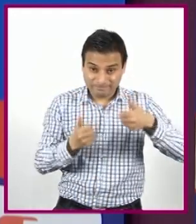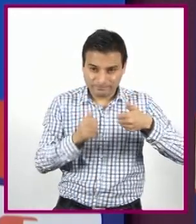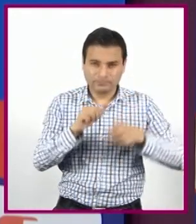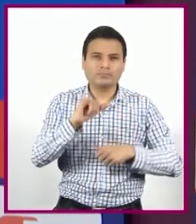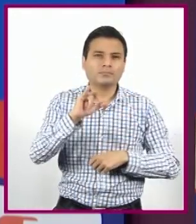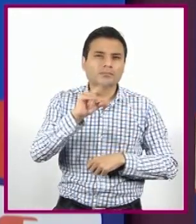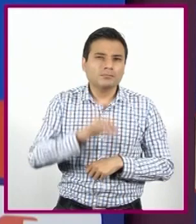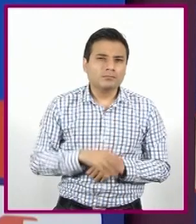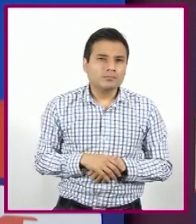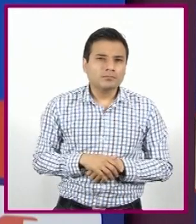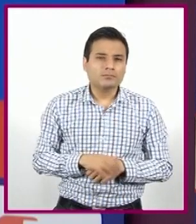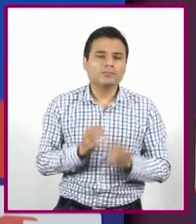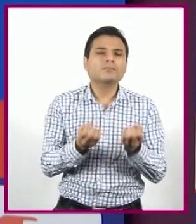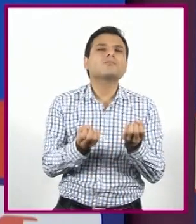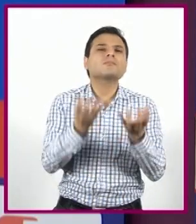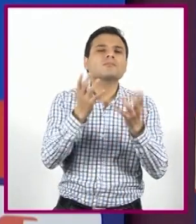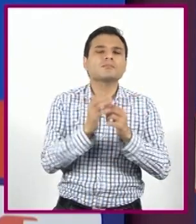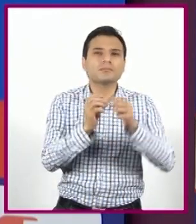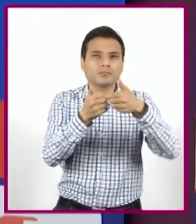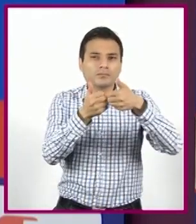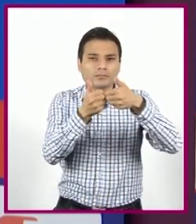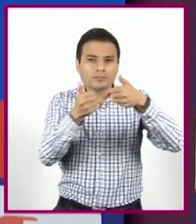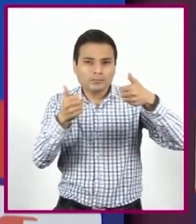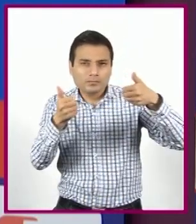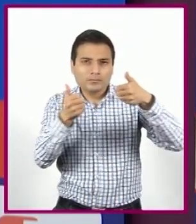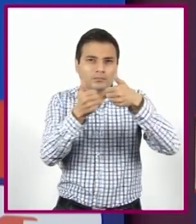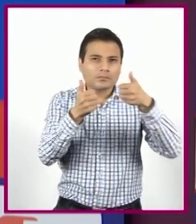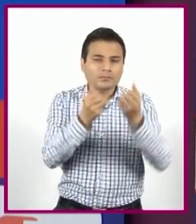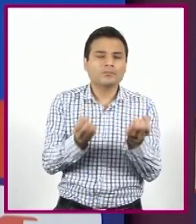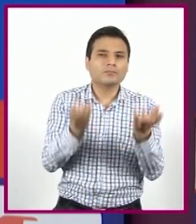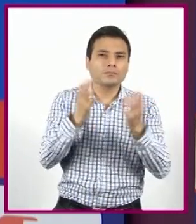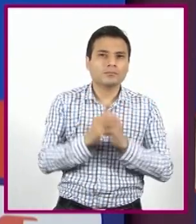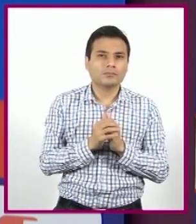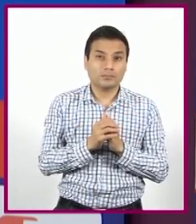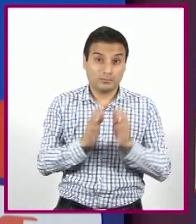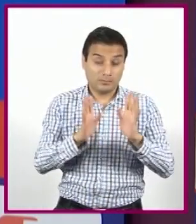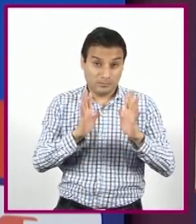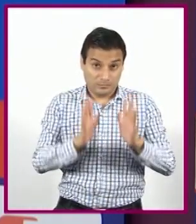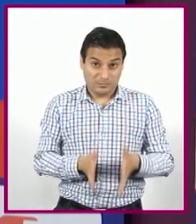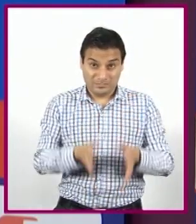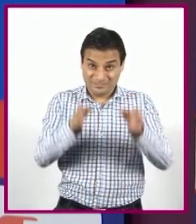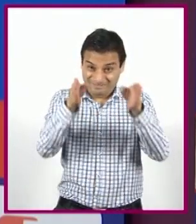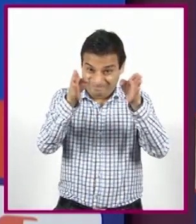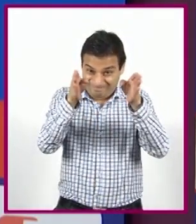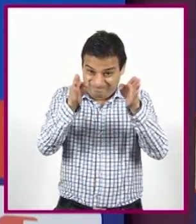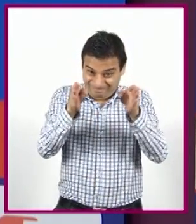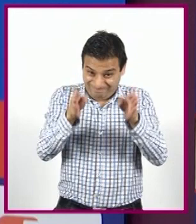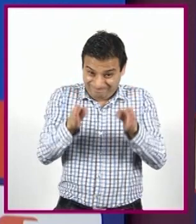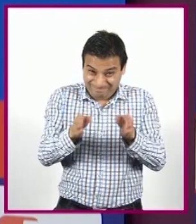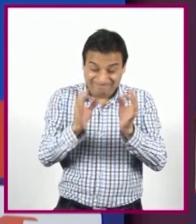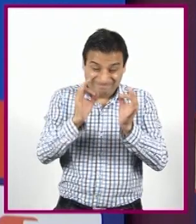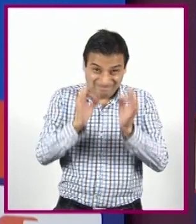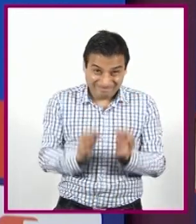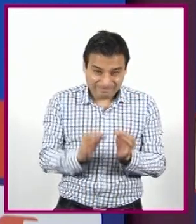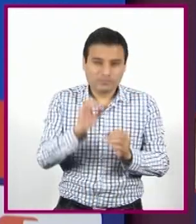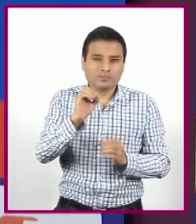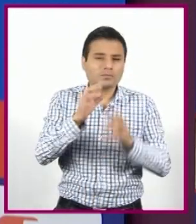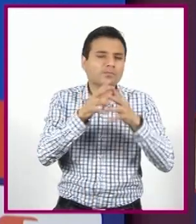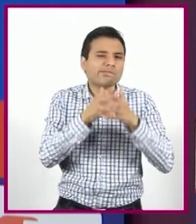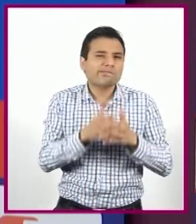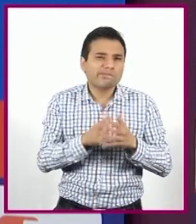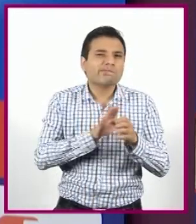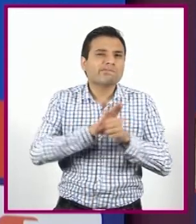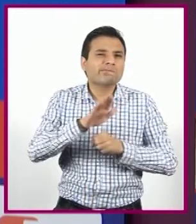son? Si los párrafos están justificados, es decir, todo el texto está alineado tanto del lado